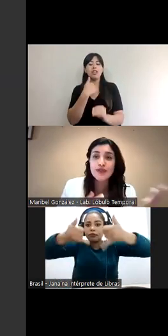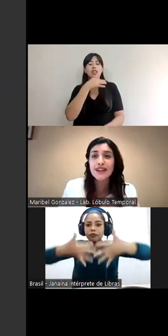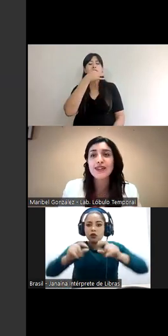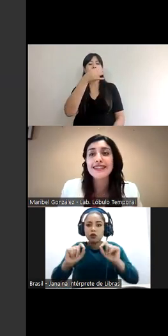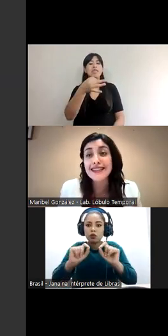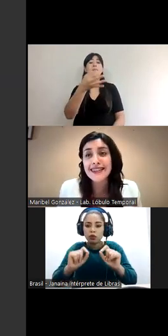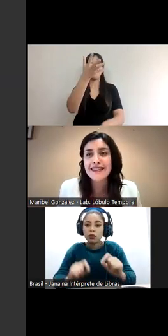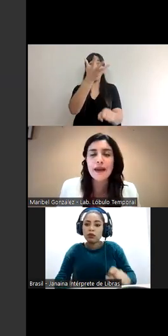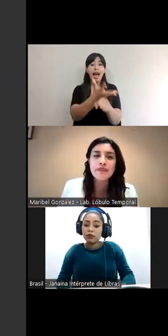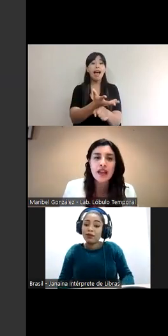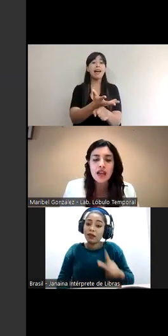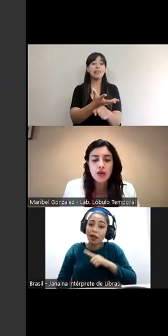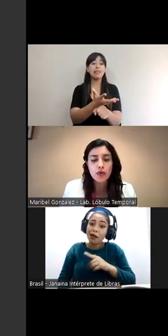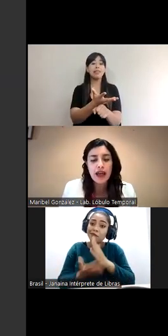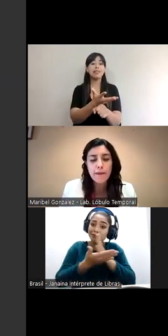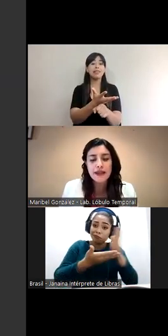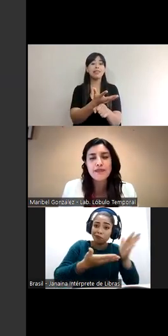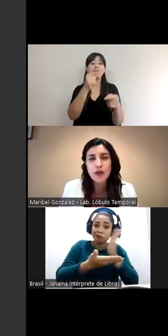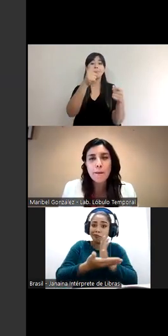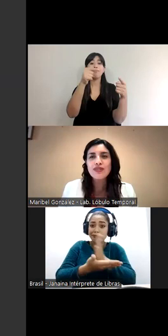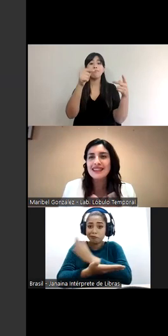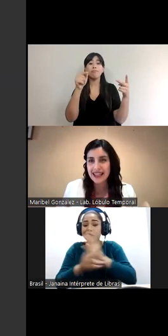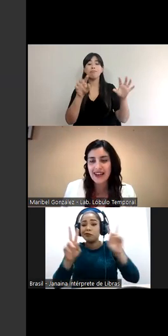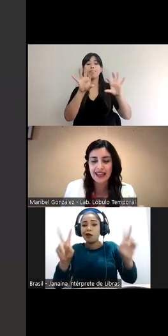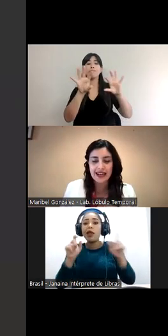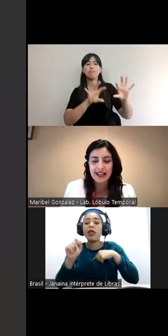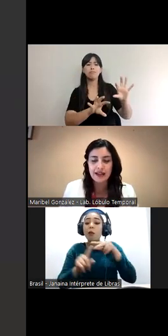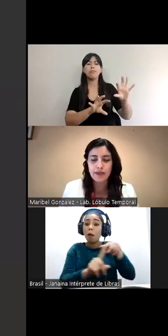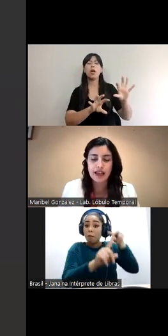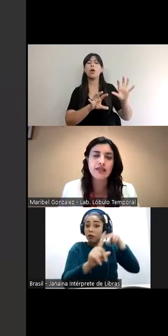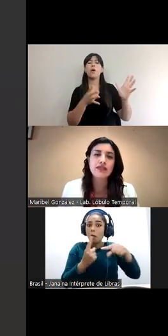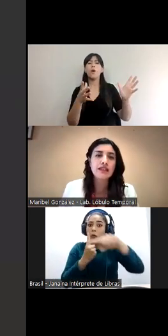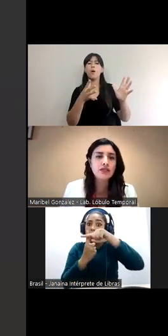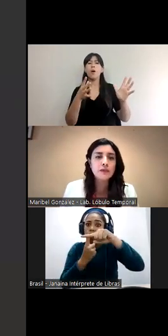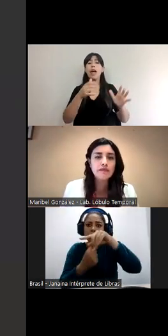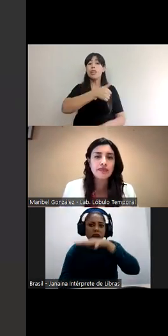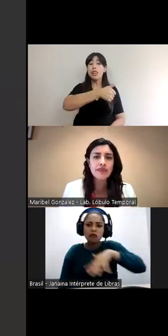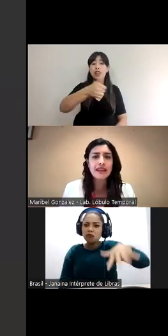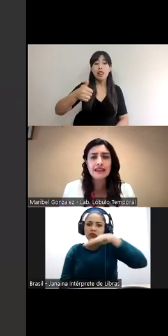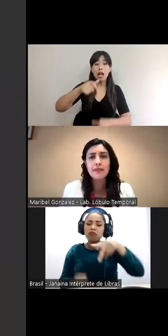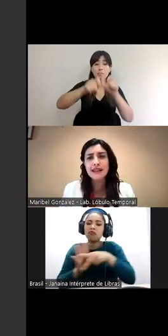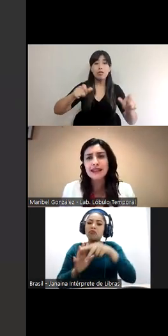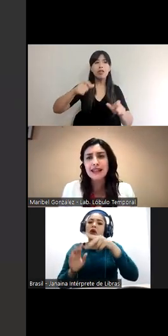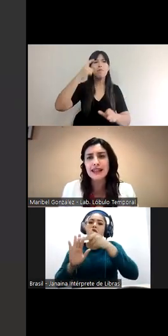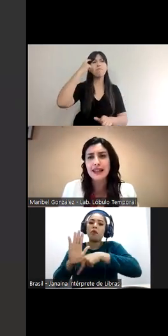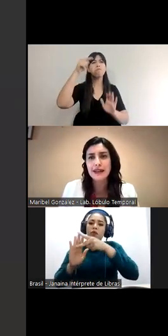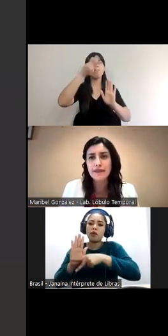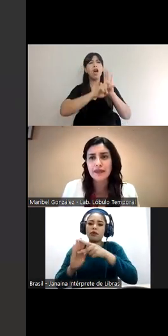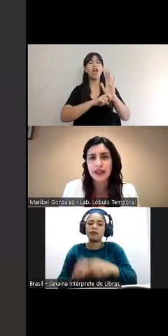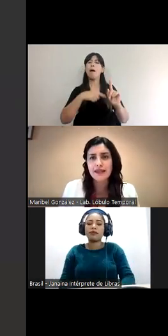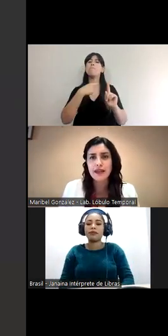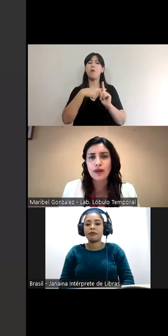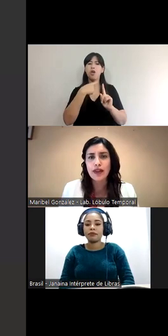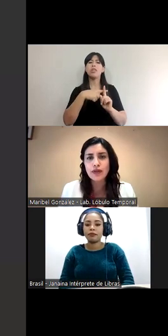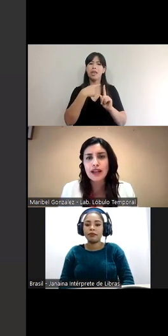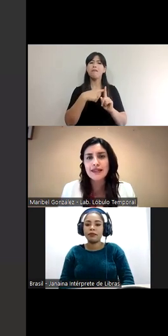hubo, ¿cierto?, en esta instancia, una percepción positiva general del proyecto, tanto de parte de